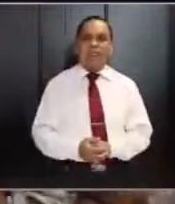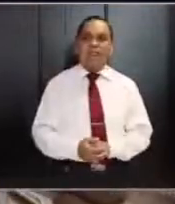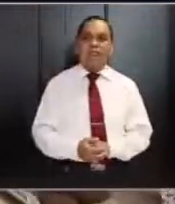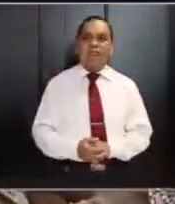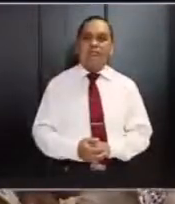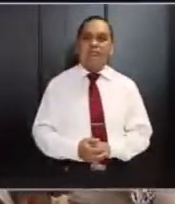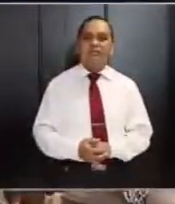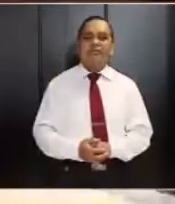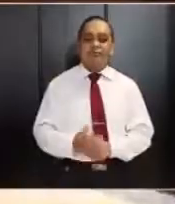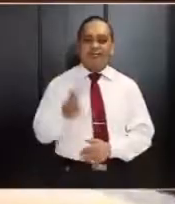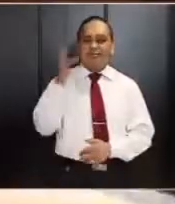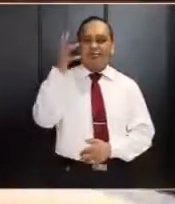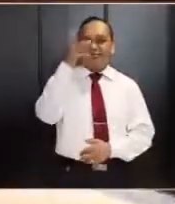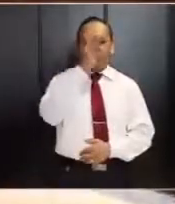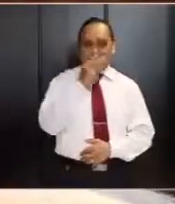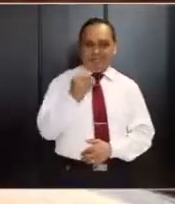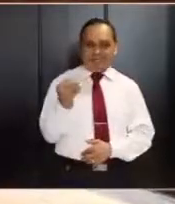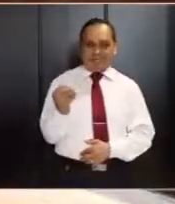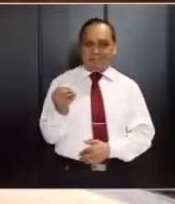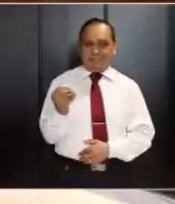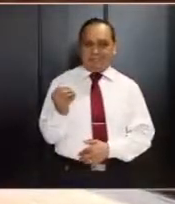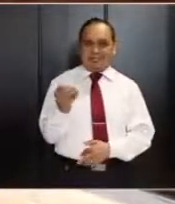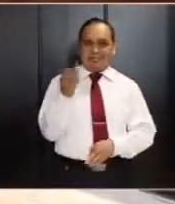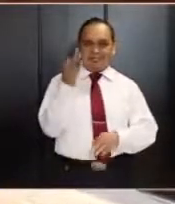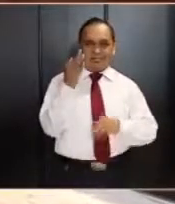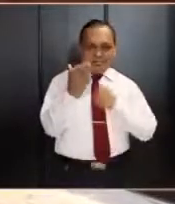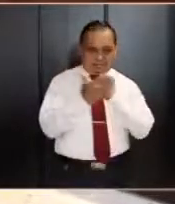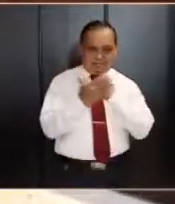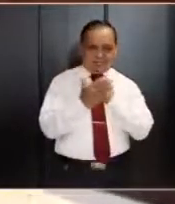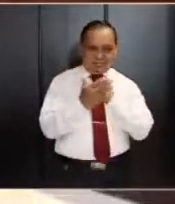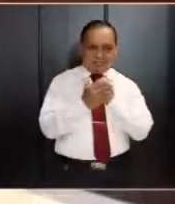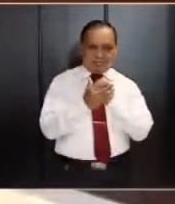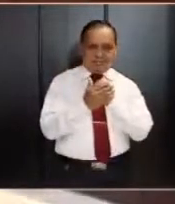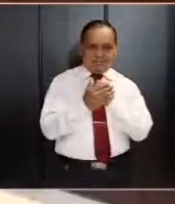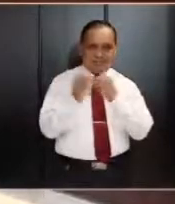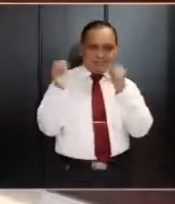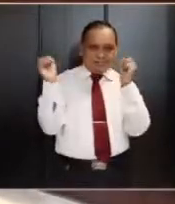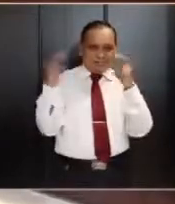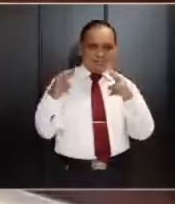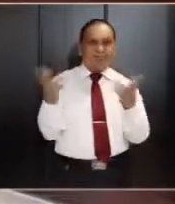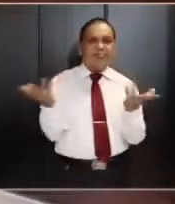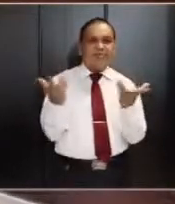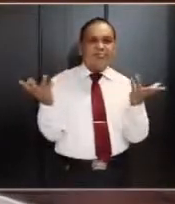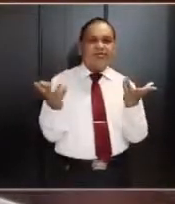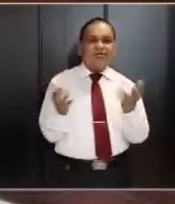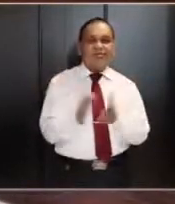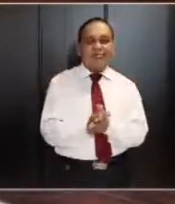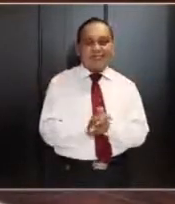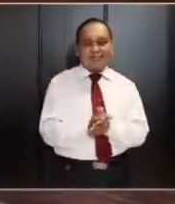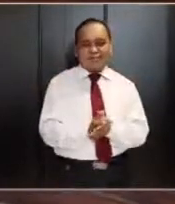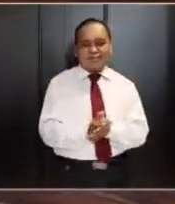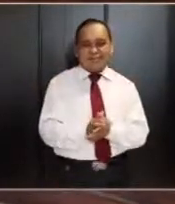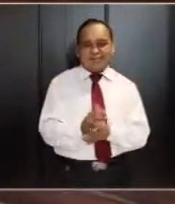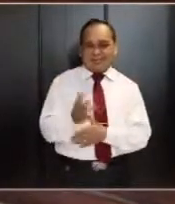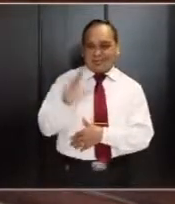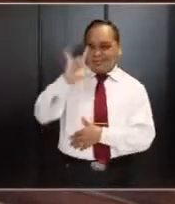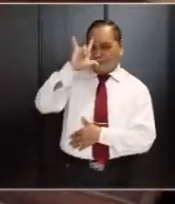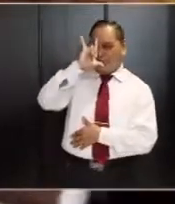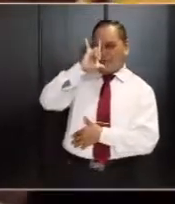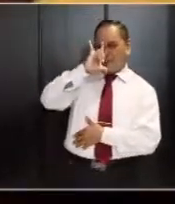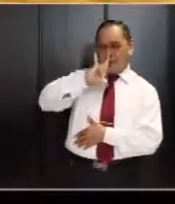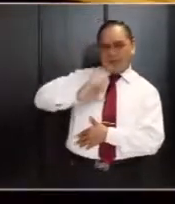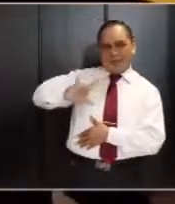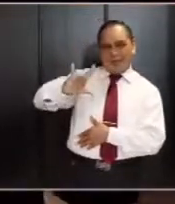¡Ay, qué lindas! No, ya las van a ver la próxima vez, ¿eh? Así todas sexys.